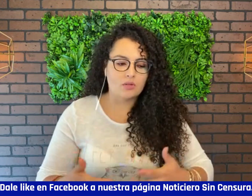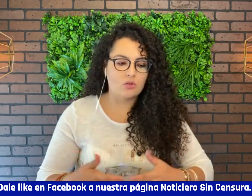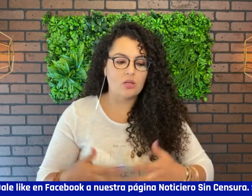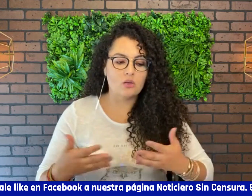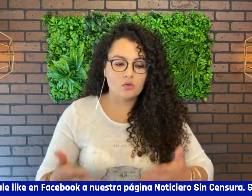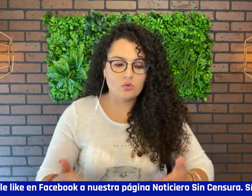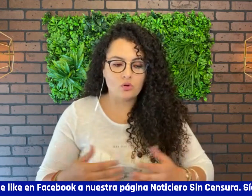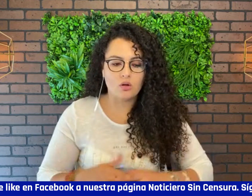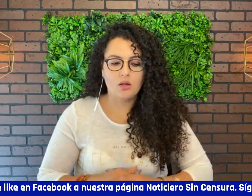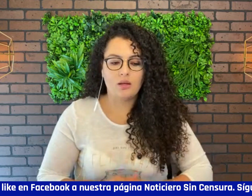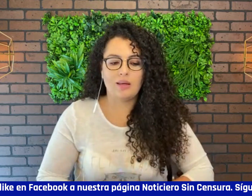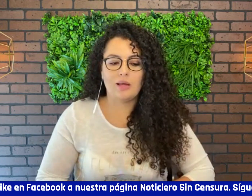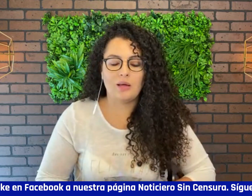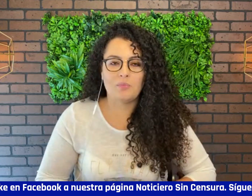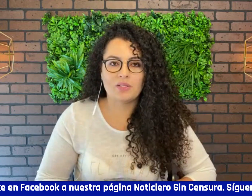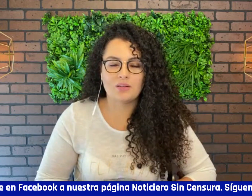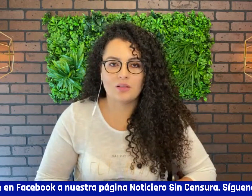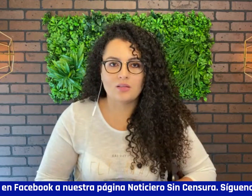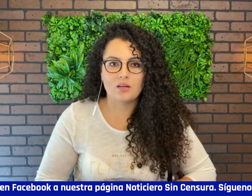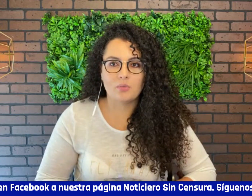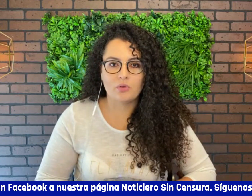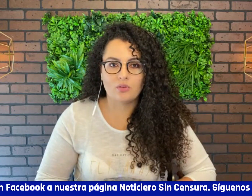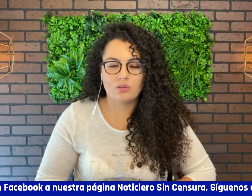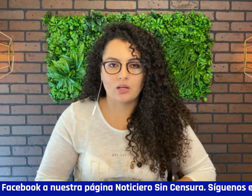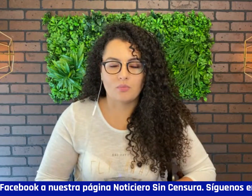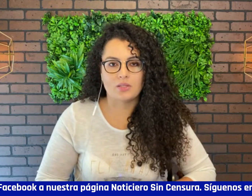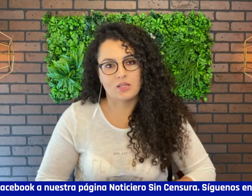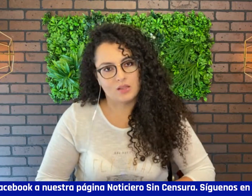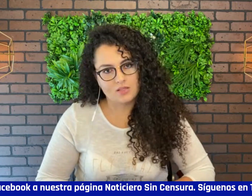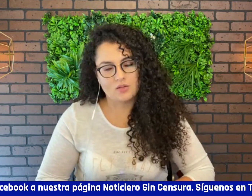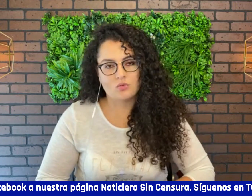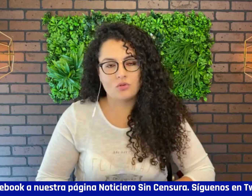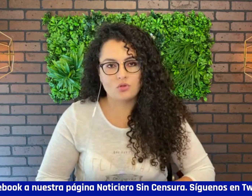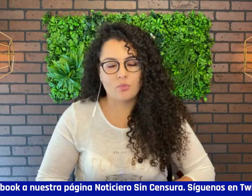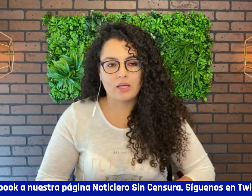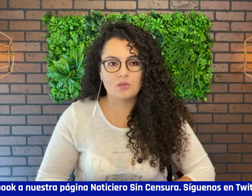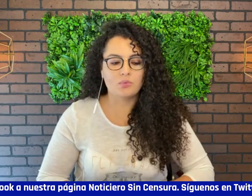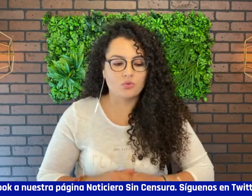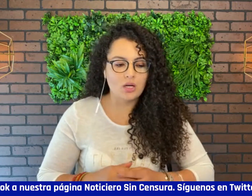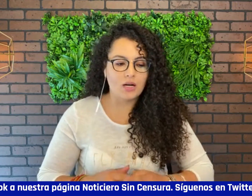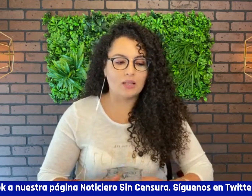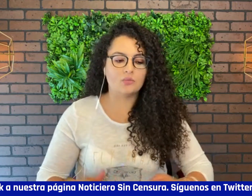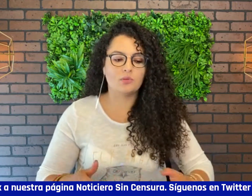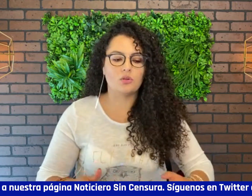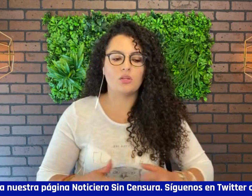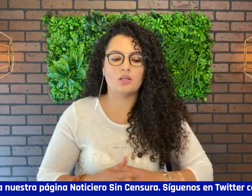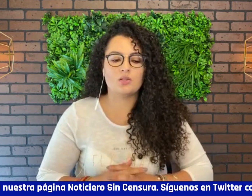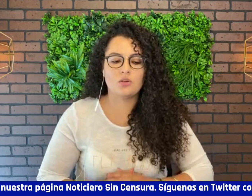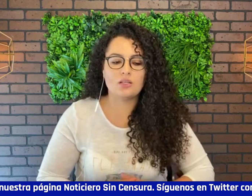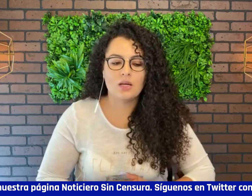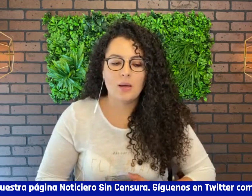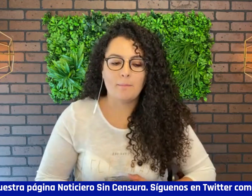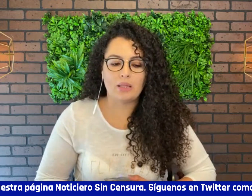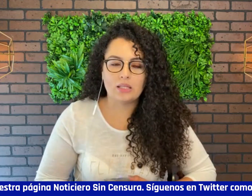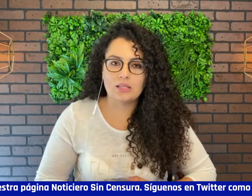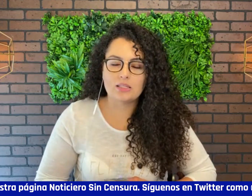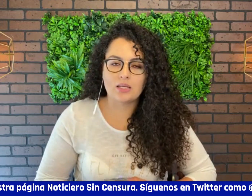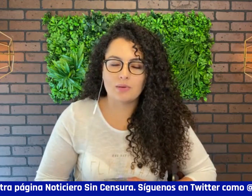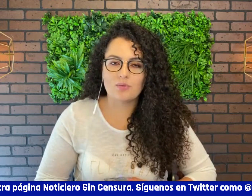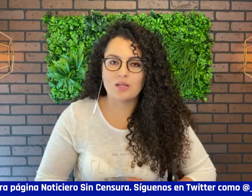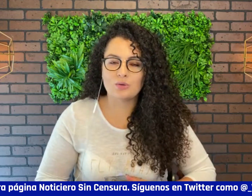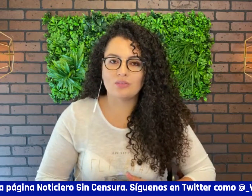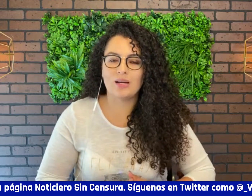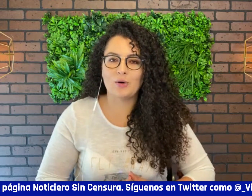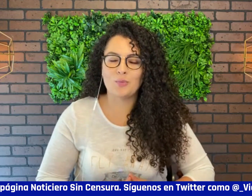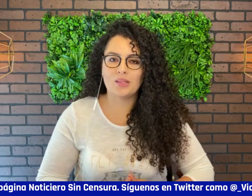Durante su intervención incluso el presidente celebró que el presidente de Estados Unidos, Joe Biden, pusiera a disposición de las naciones patentes de